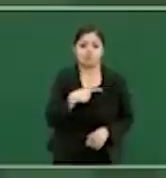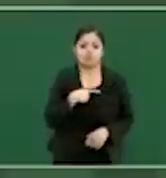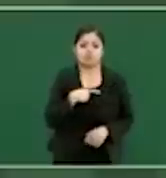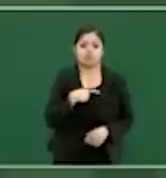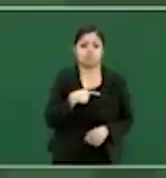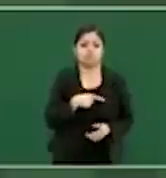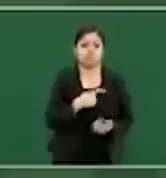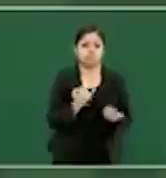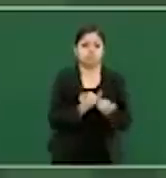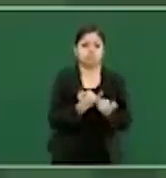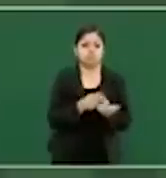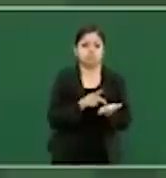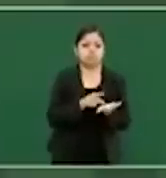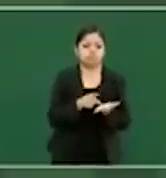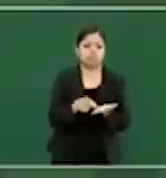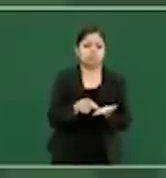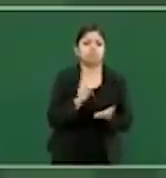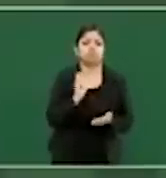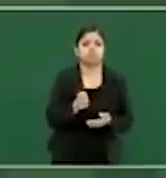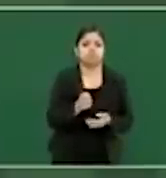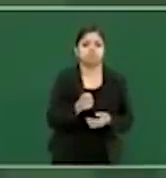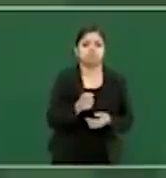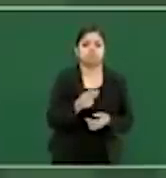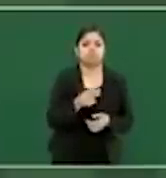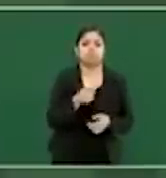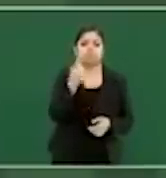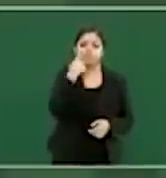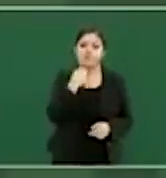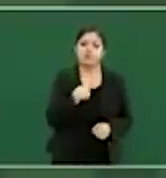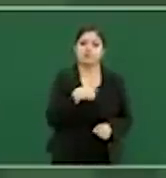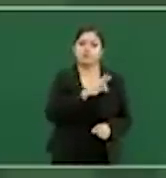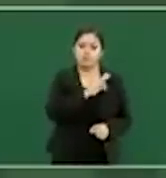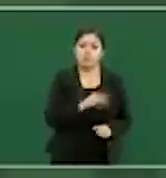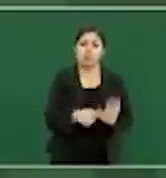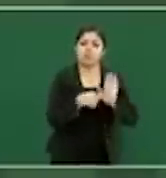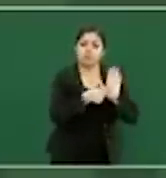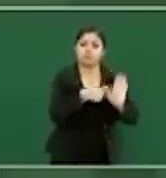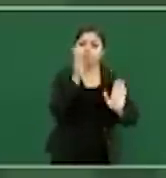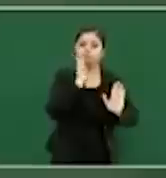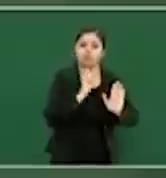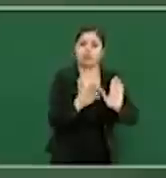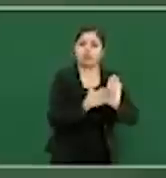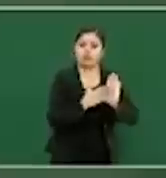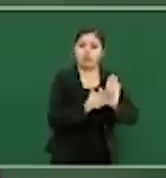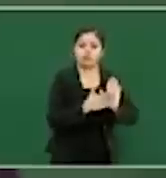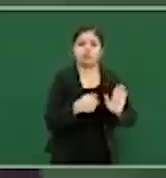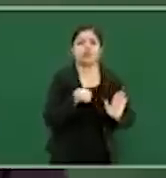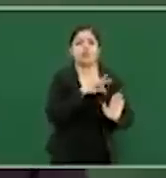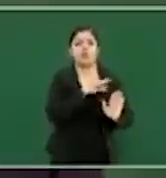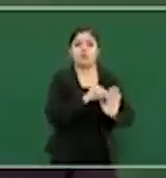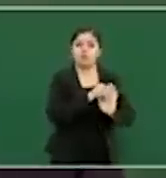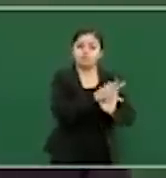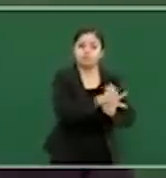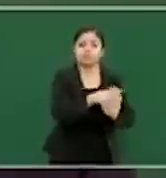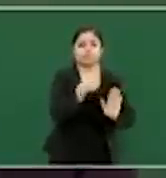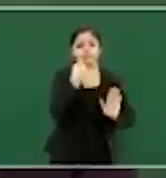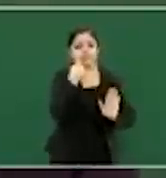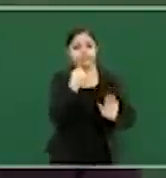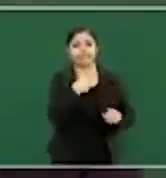de informar, orientar, argumentar y defenderse. Yo les digo a